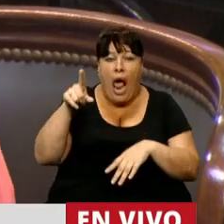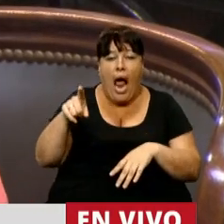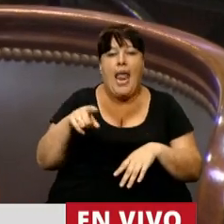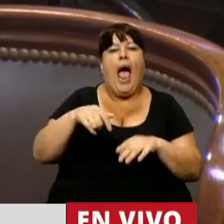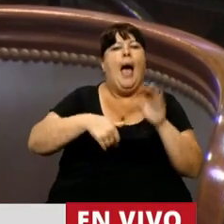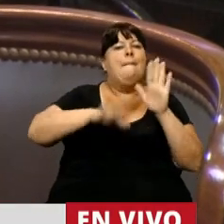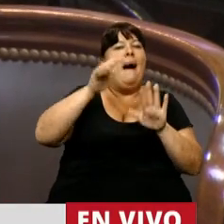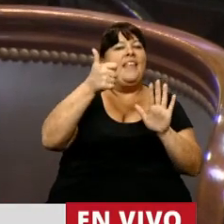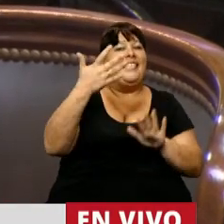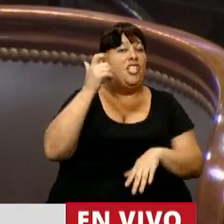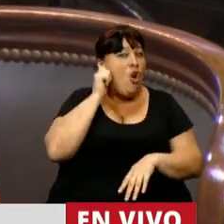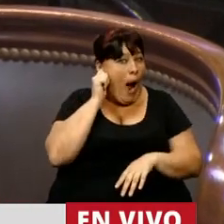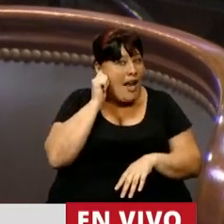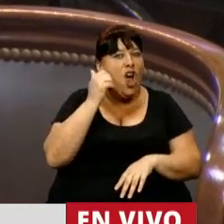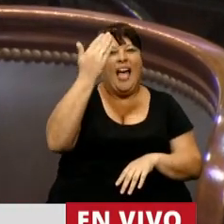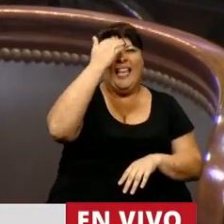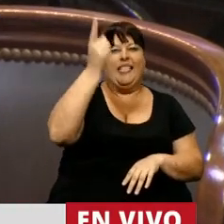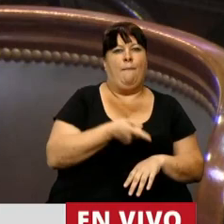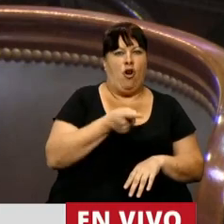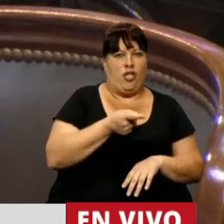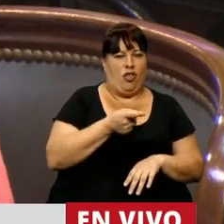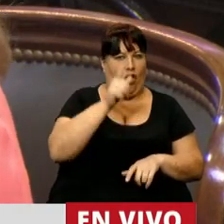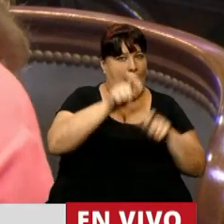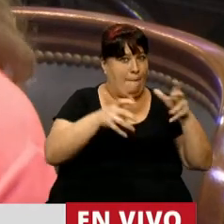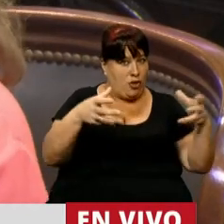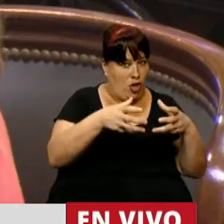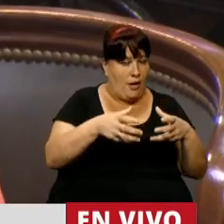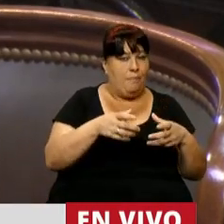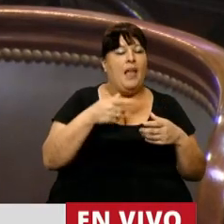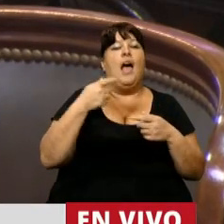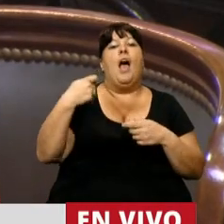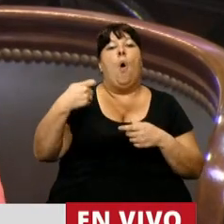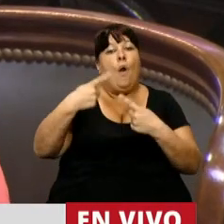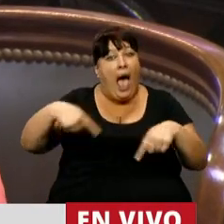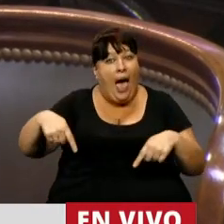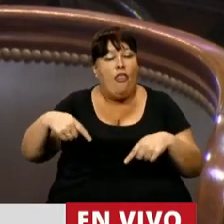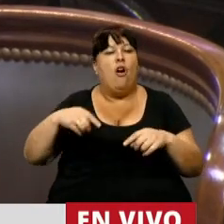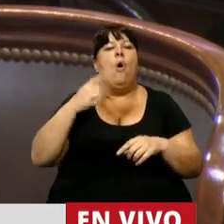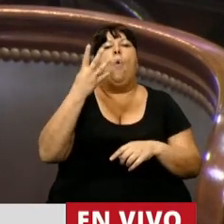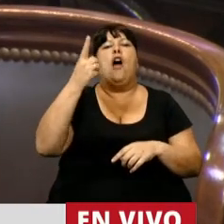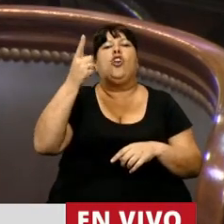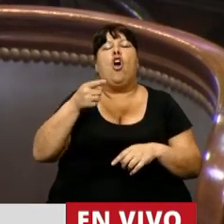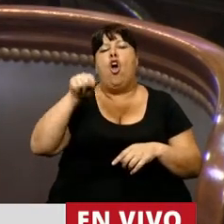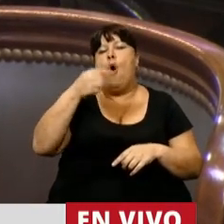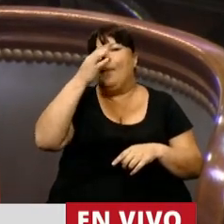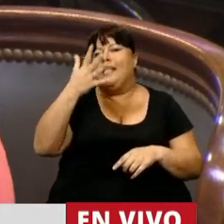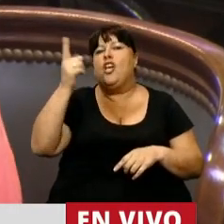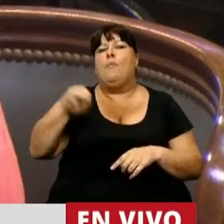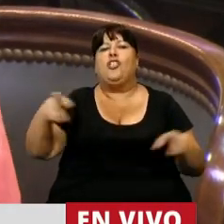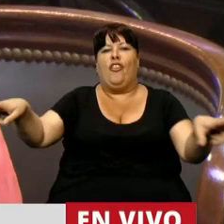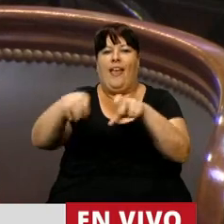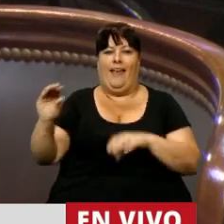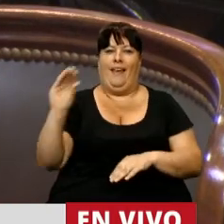tiene mayores de 65 años un 15% de su población y los servicios previsionales insumen el 4,25% del